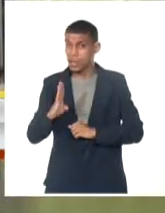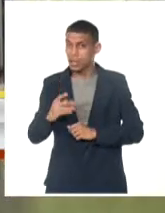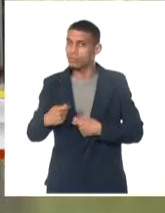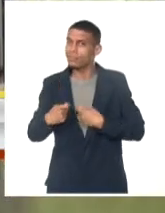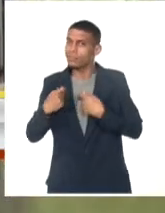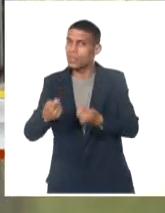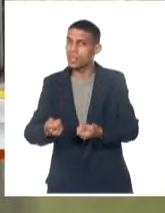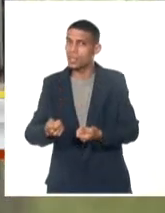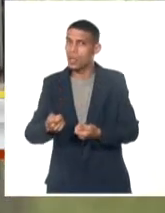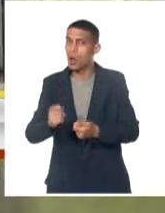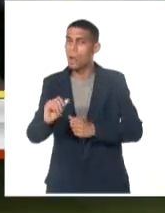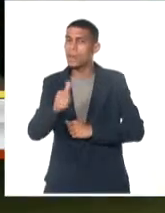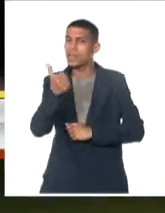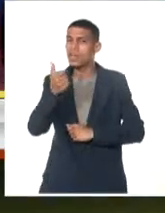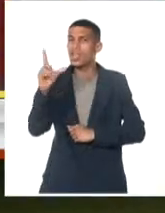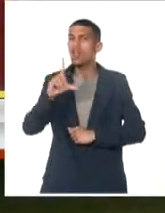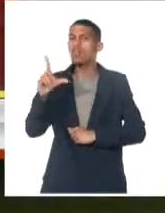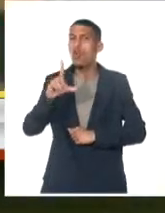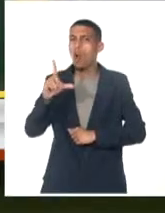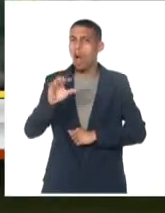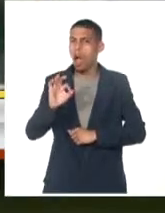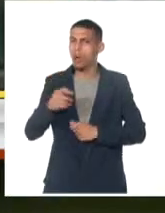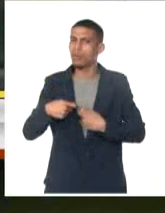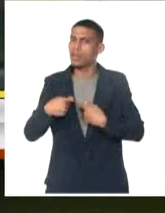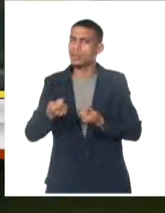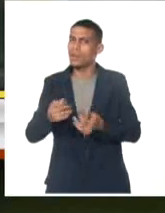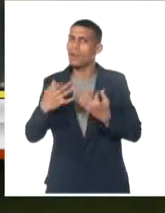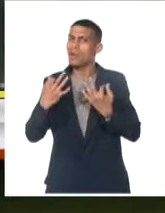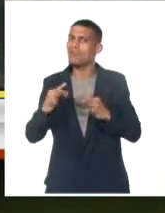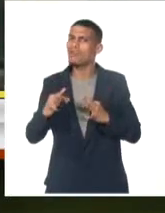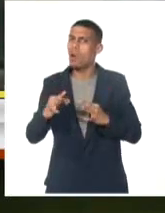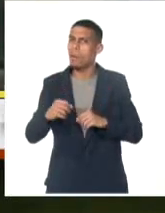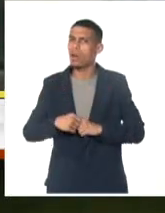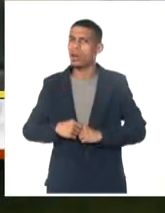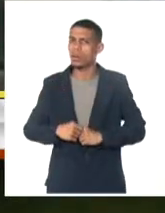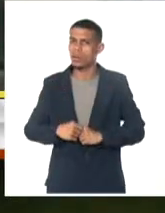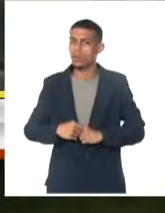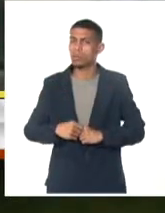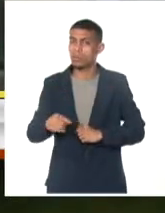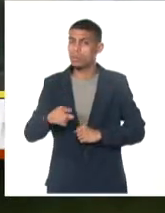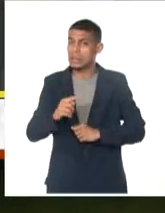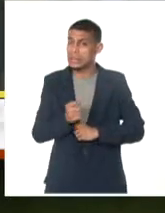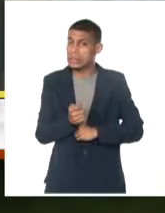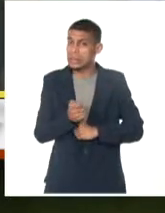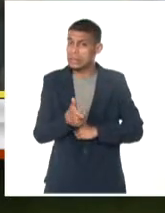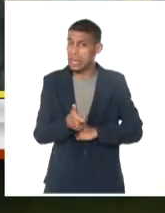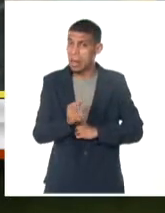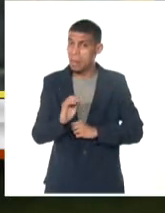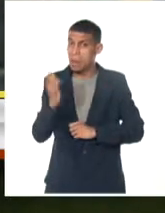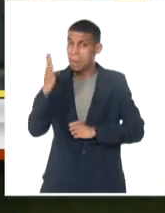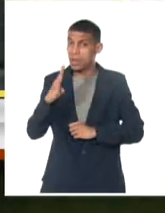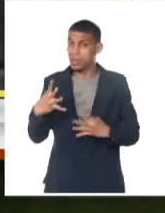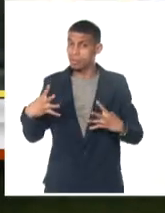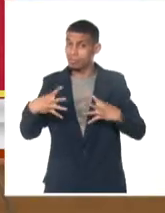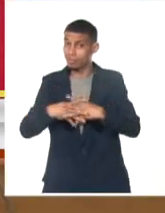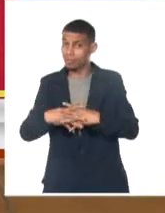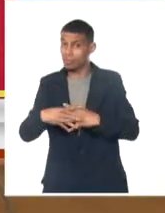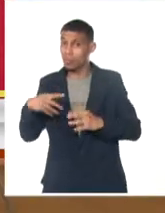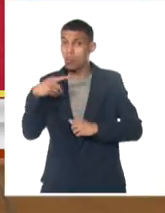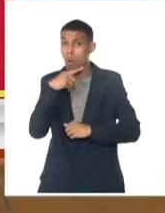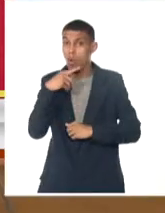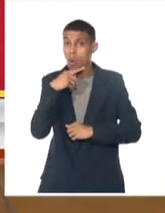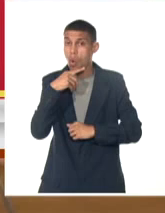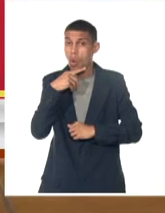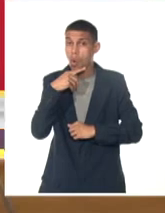Foro Económico Internacional de San Petersburgo. Este acercamiento entre Brasilia y Moscú ha incomodado en Washington, pues